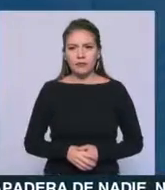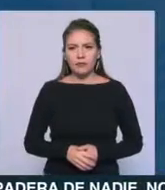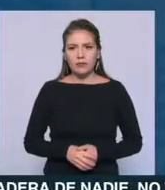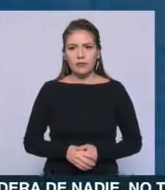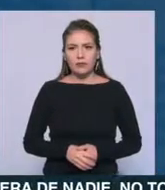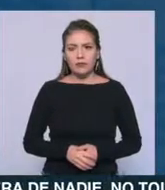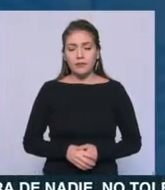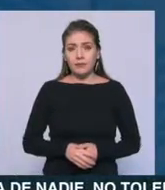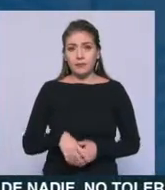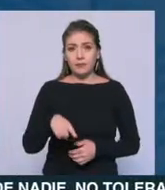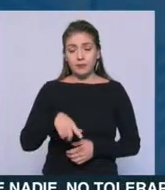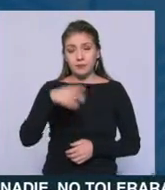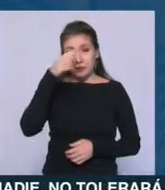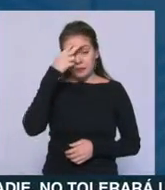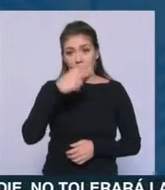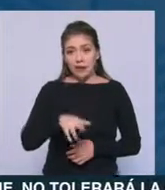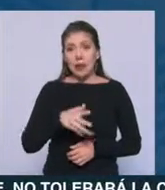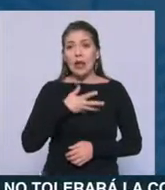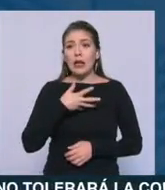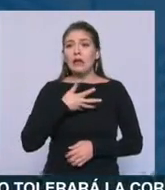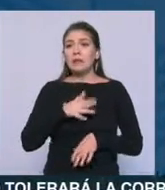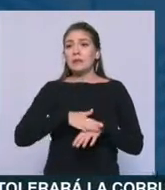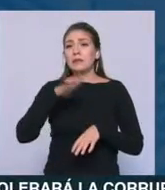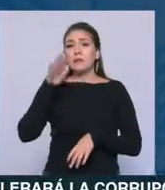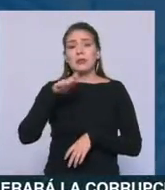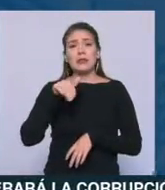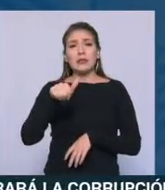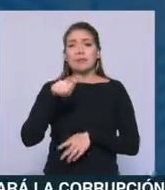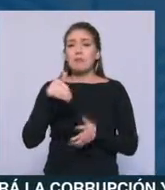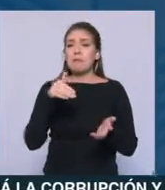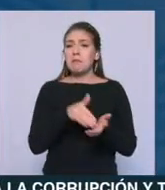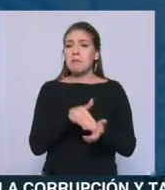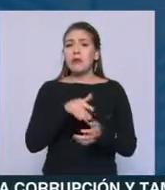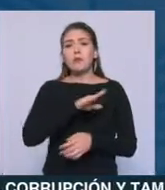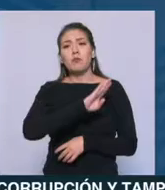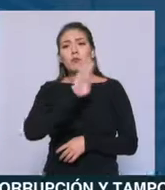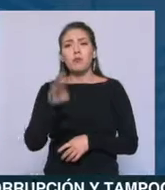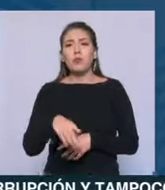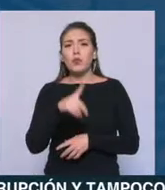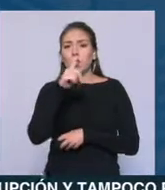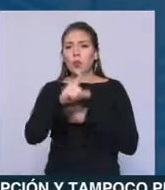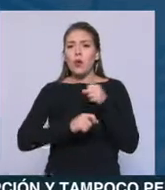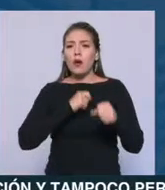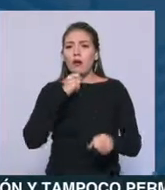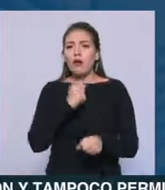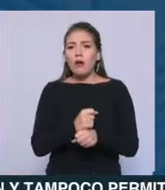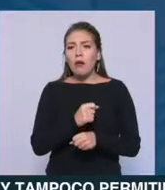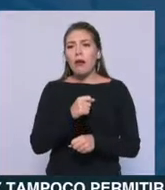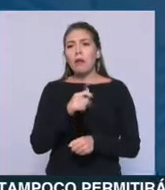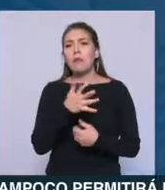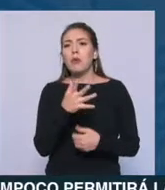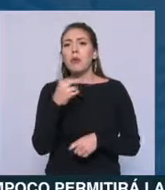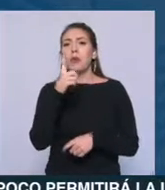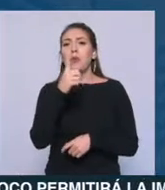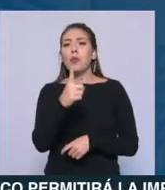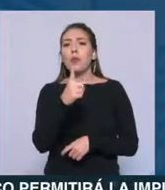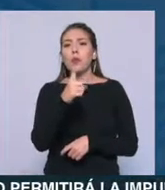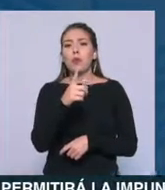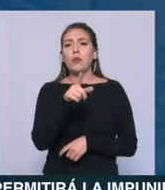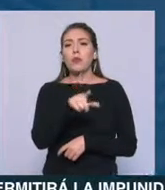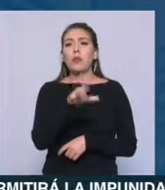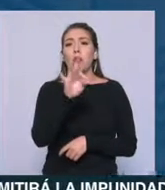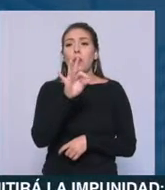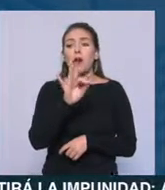En México ocurren más de 16,000 muertes al año en hechos viales, es decir, más de 40 muertes al día. De acuerdo con el INEGI,